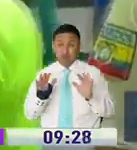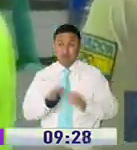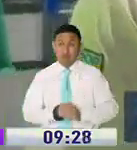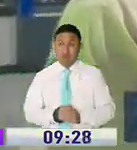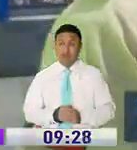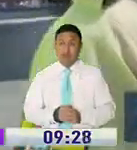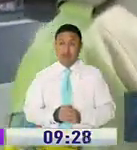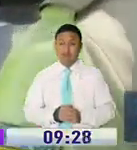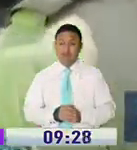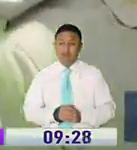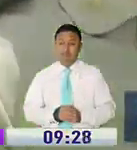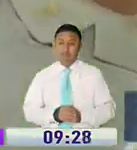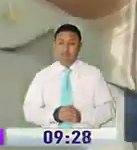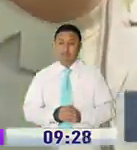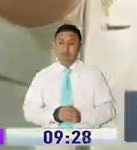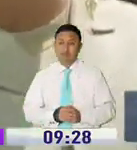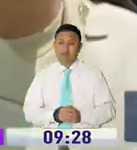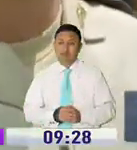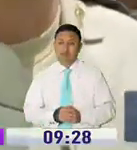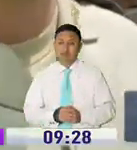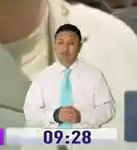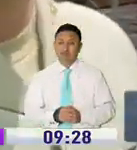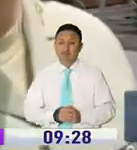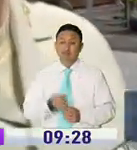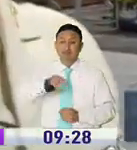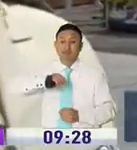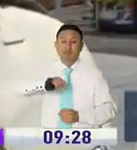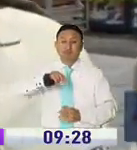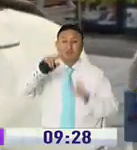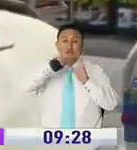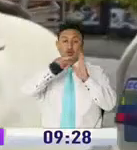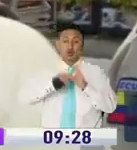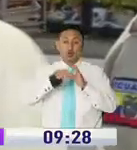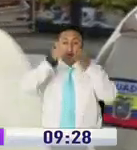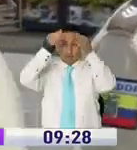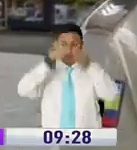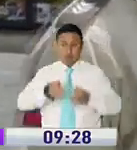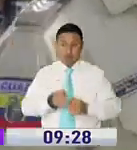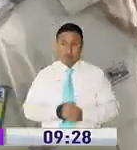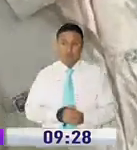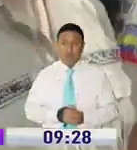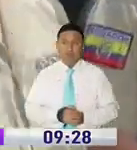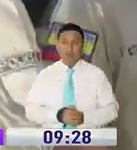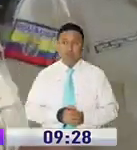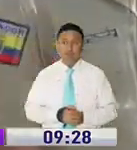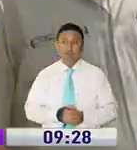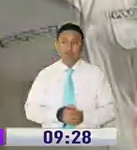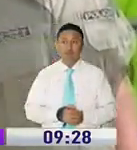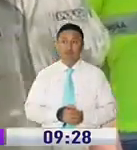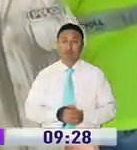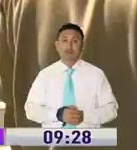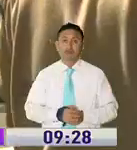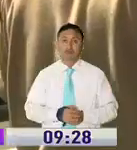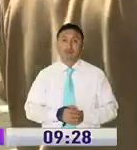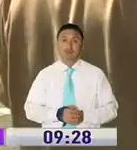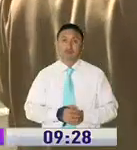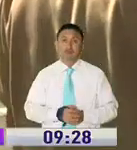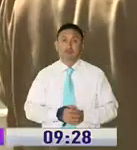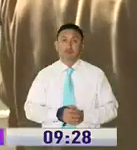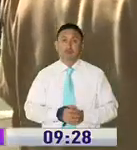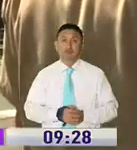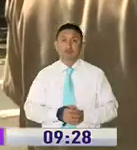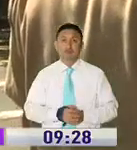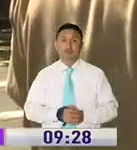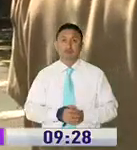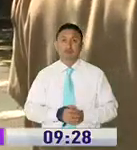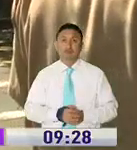permitir que se cumplan cada una de las políticas y medidas que ha adoptado el gobierno ante esta emergencia sanitaria. En Quito